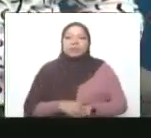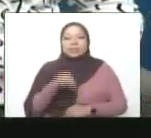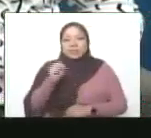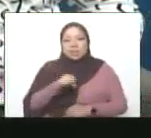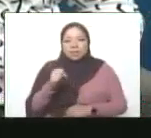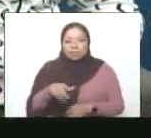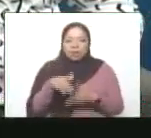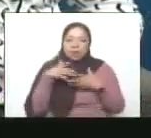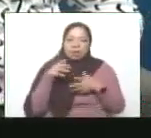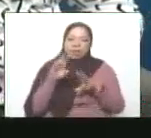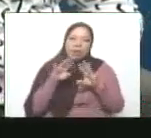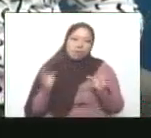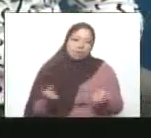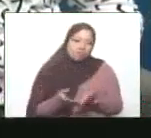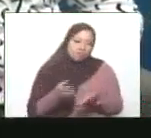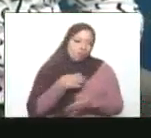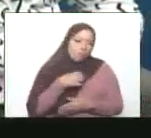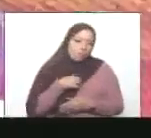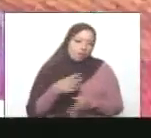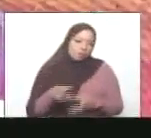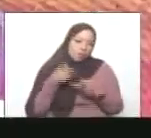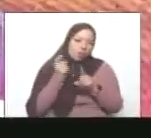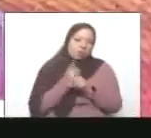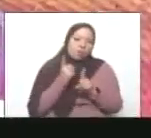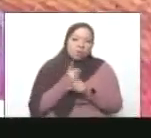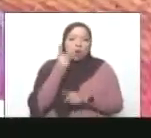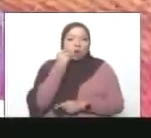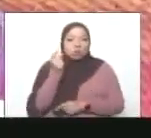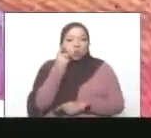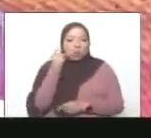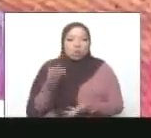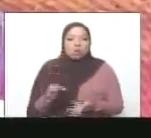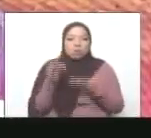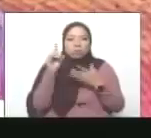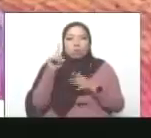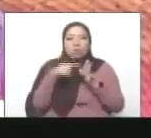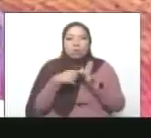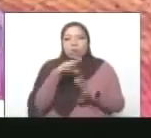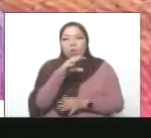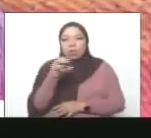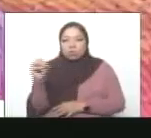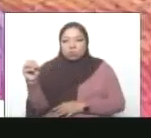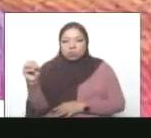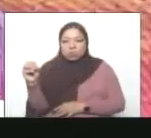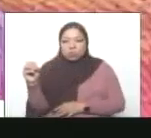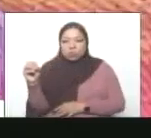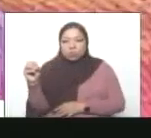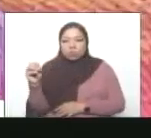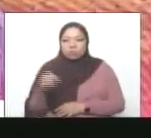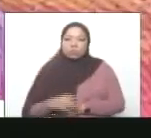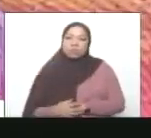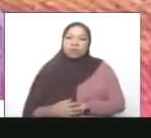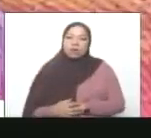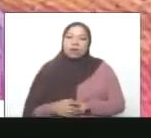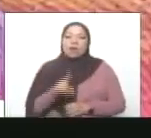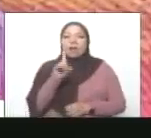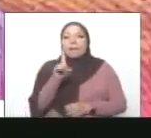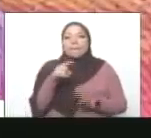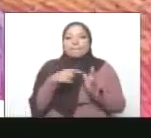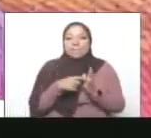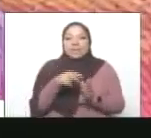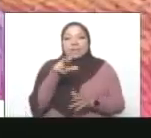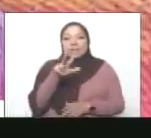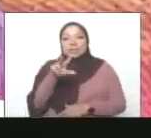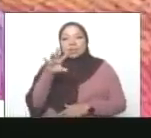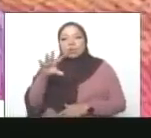ganar. Sí. Excelente. Mira, la tradición cafetera, ¿no? A 1.400 metros produce 1340 el café. 1.340 estamos nosotros.